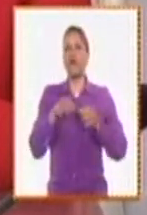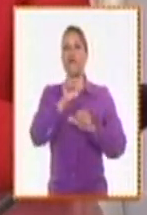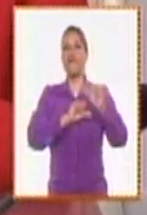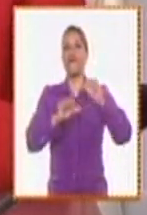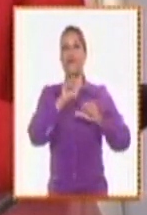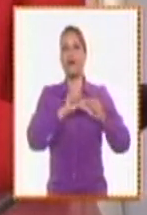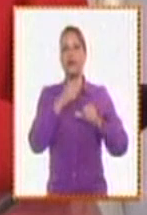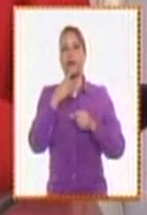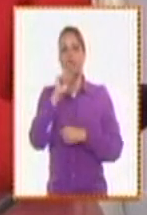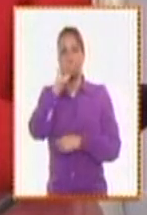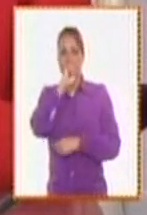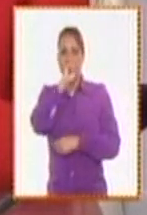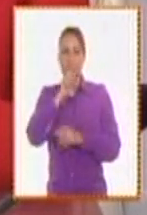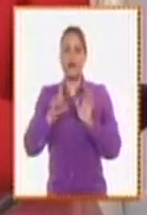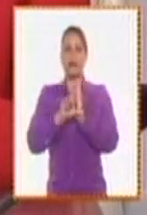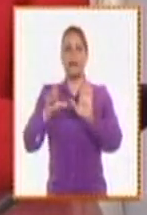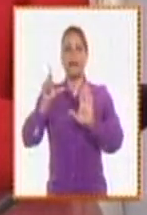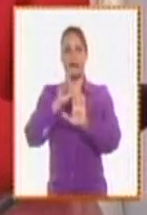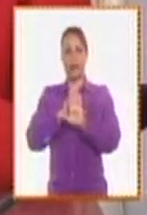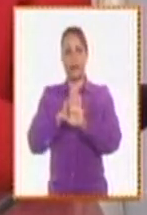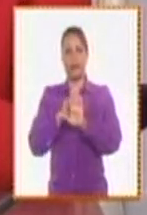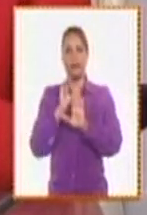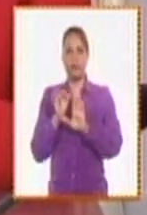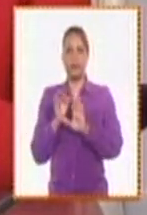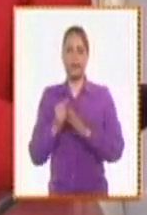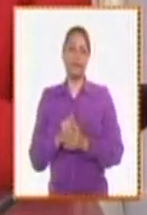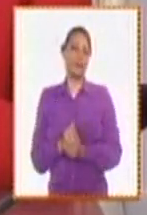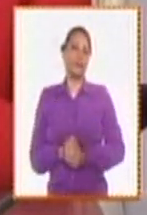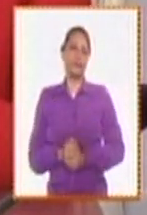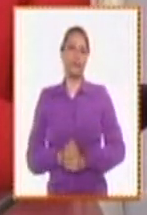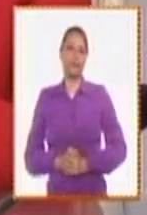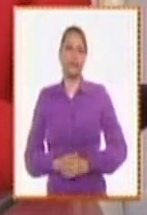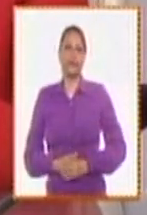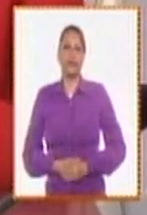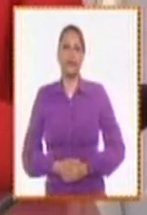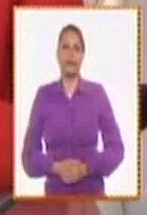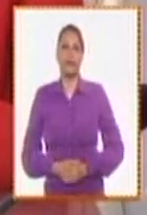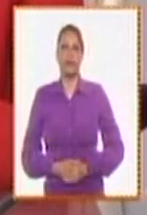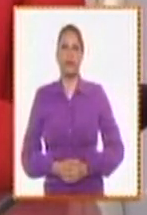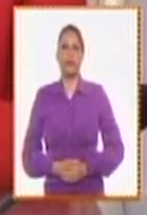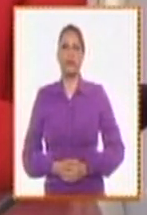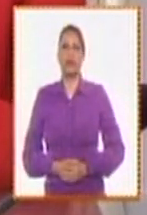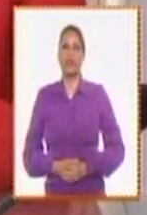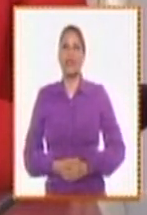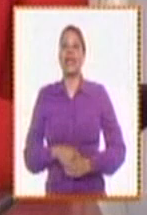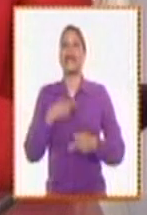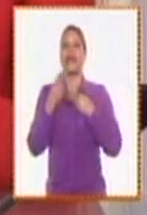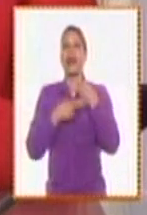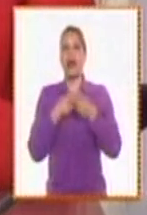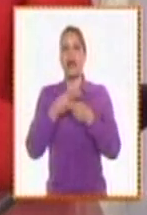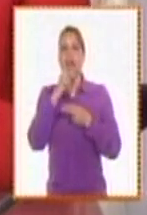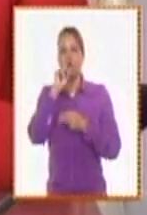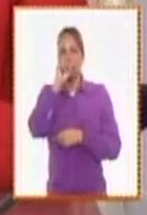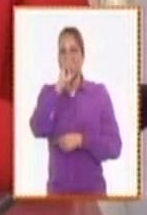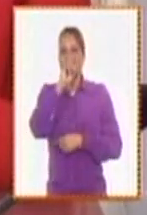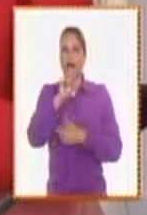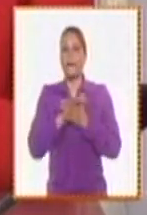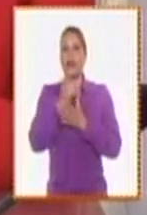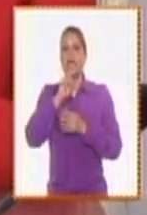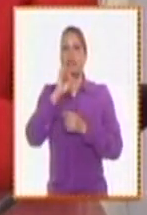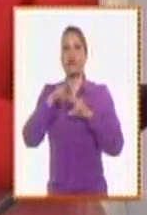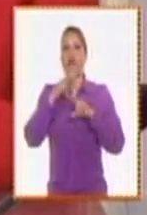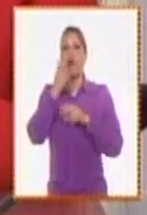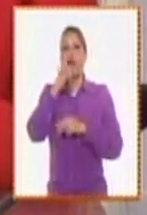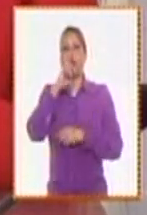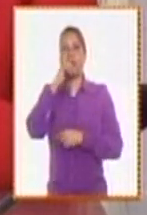de estas drogas ilícitas y de estas sustancias con efectos similares a las drogas. Cultiven la marihuana, que es una de las cosas que también el coronel se había